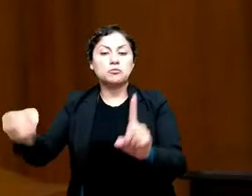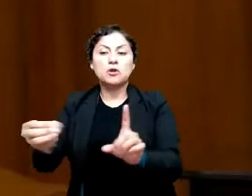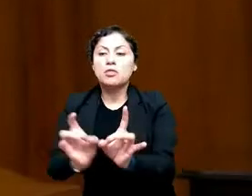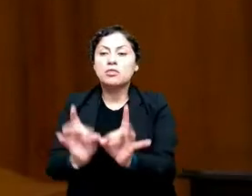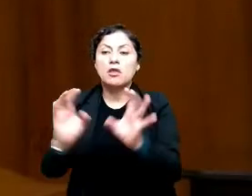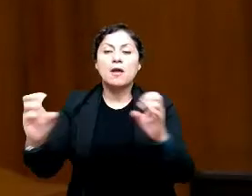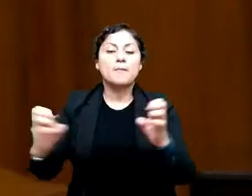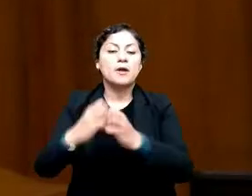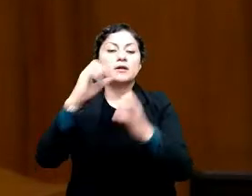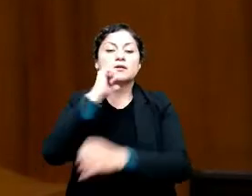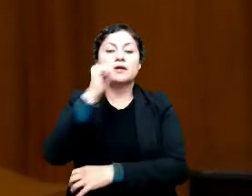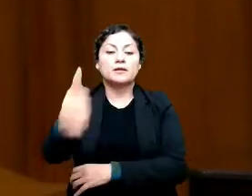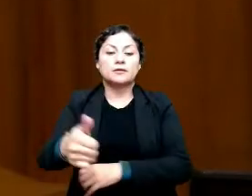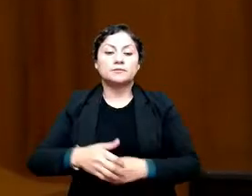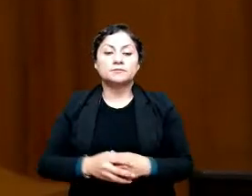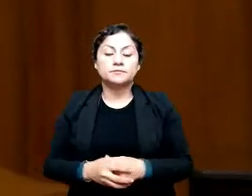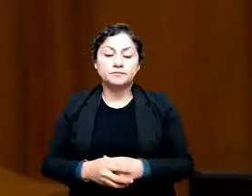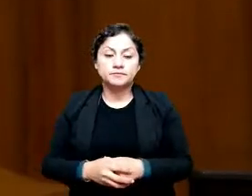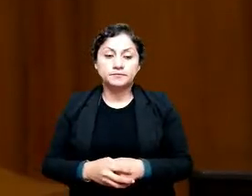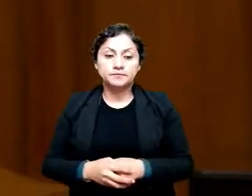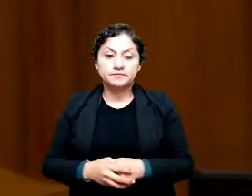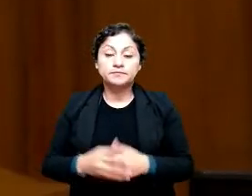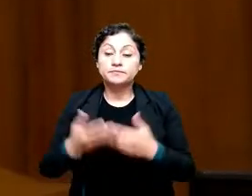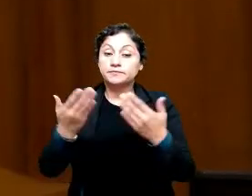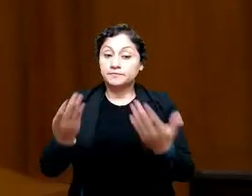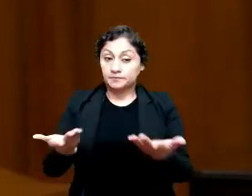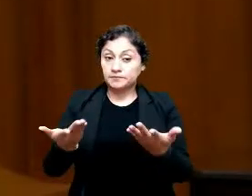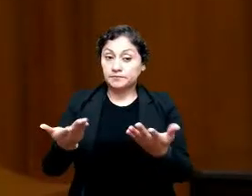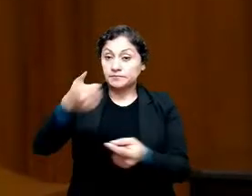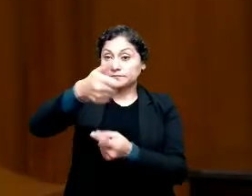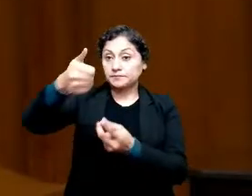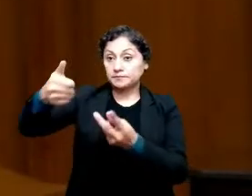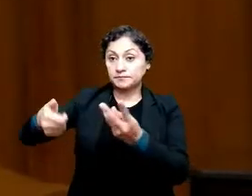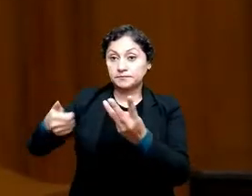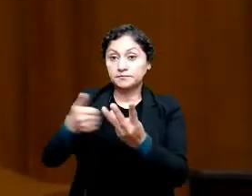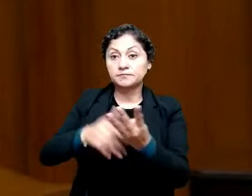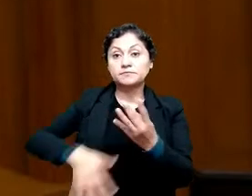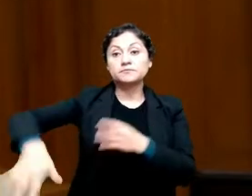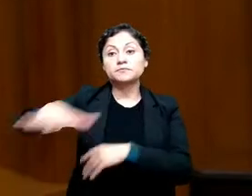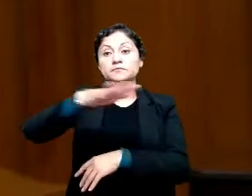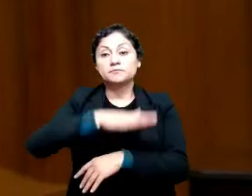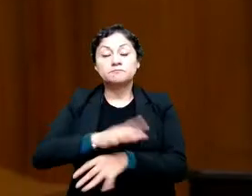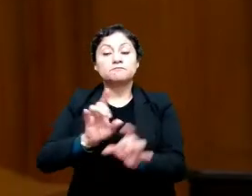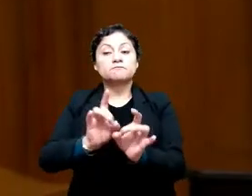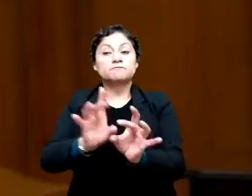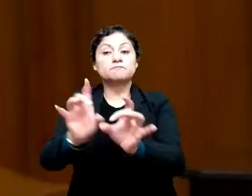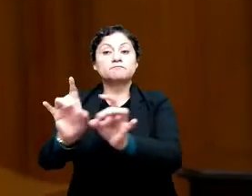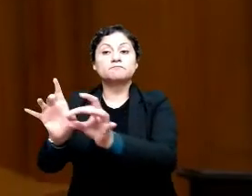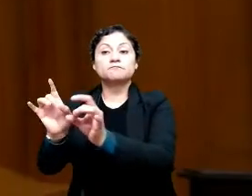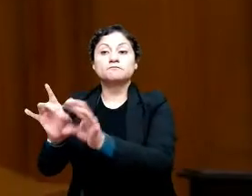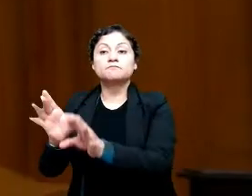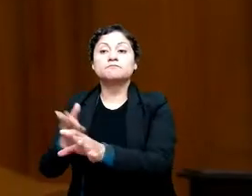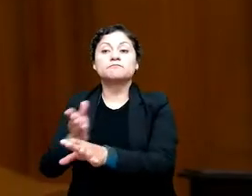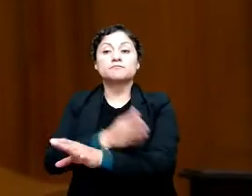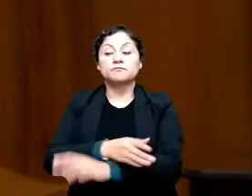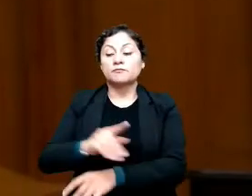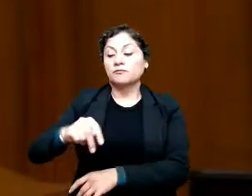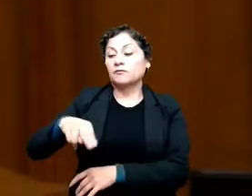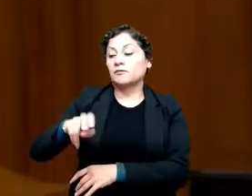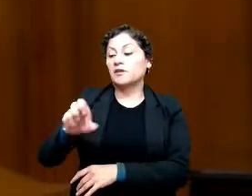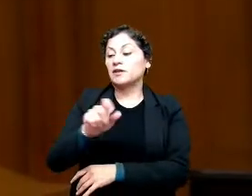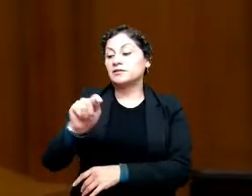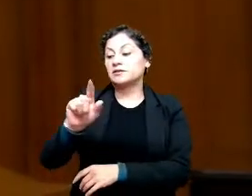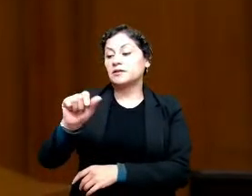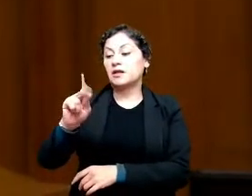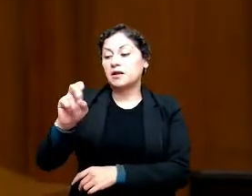incidentes. Por las circunstancias particulares que se presentaron, se declaró la invalidez de la elección en Ixtlalpan y la